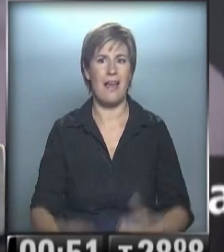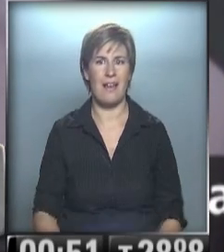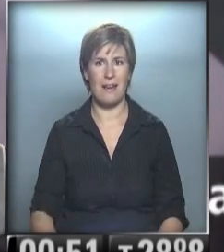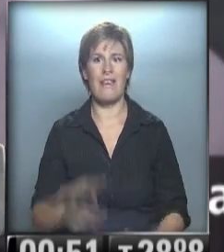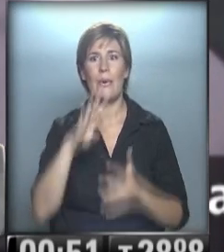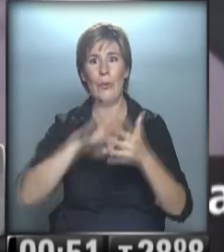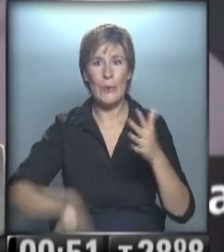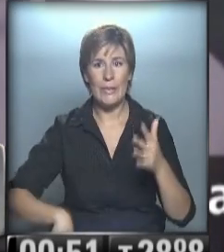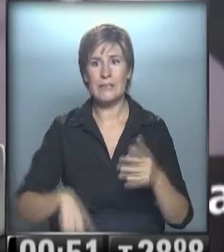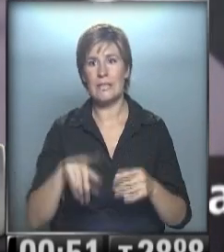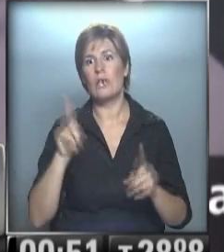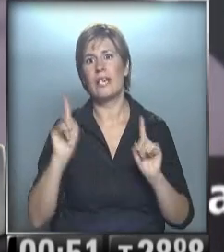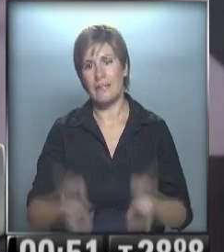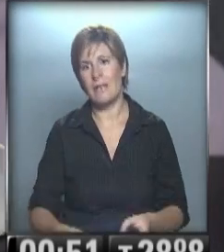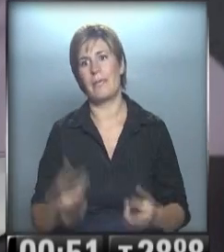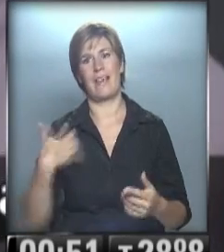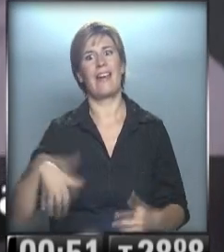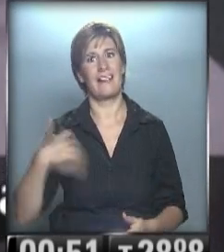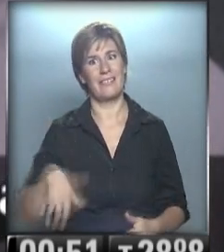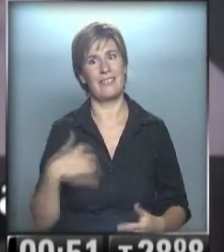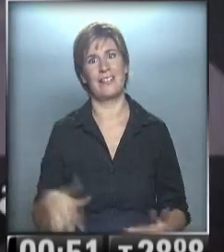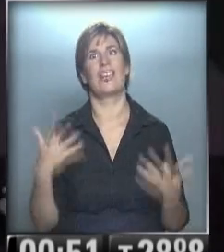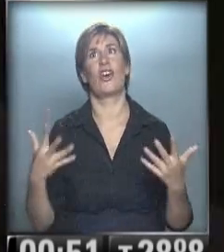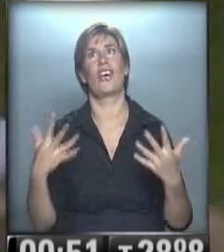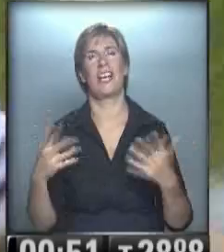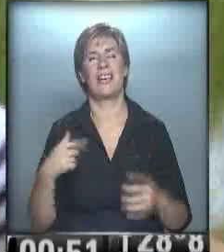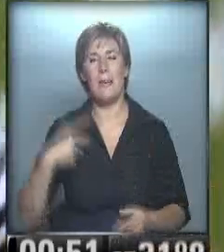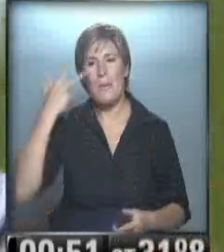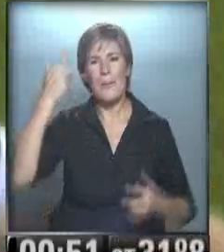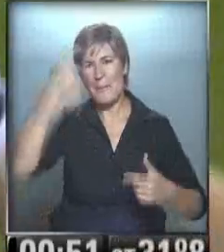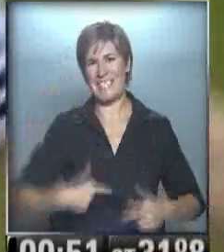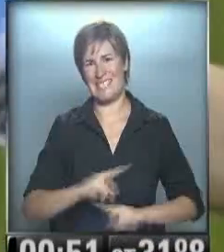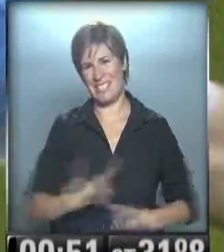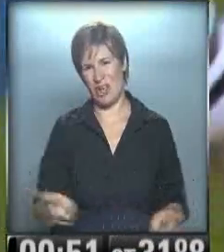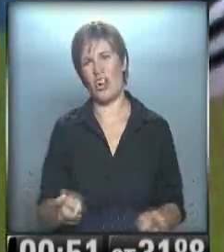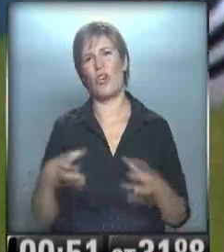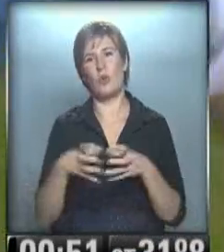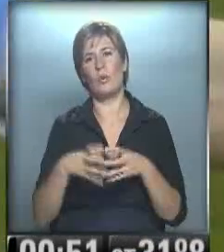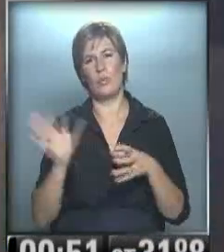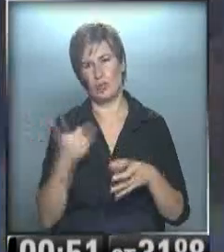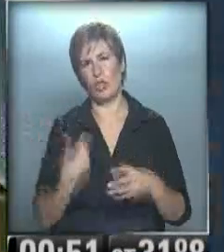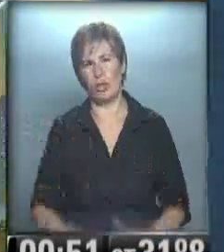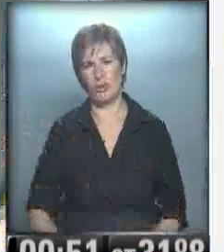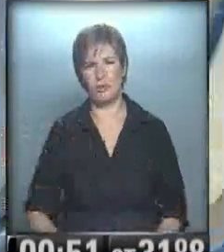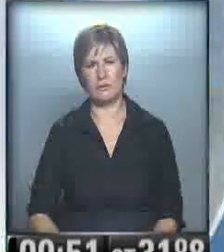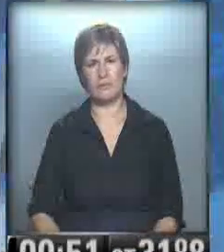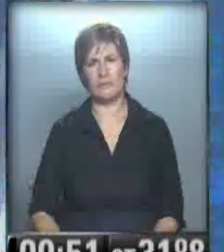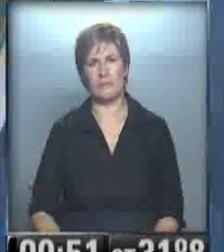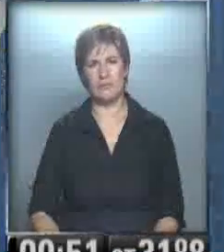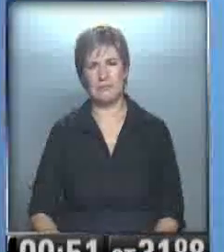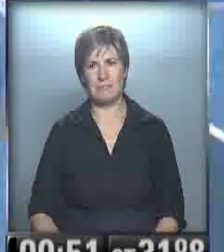y de Argentina, no de Messi, sino del grupo entero.